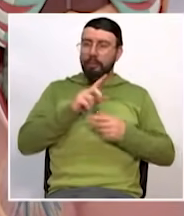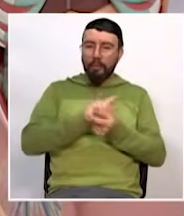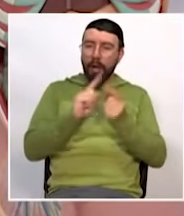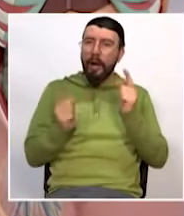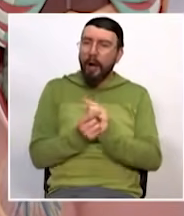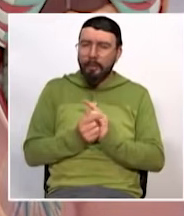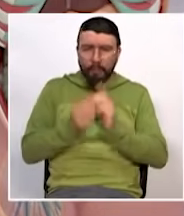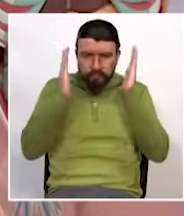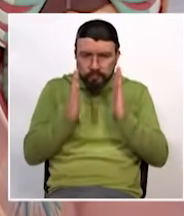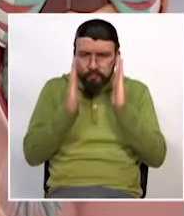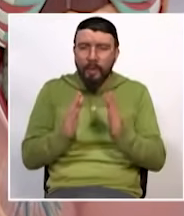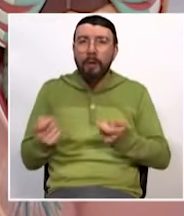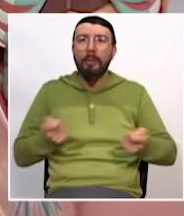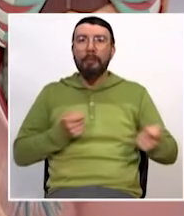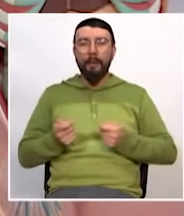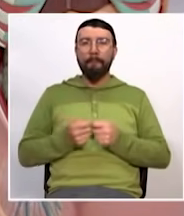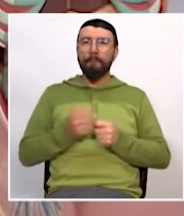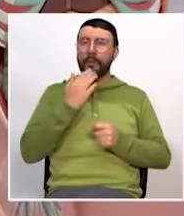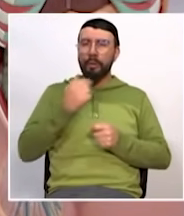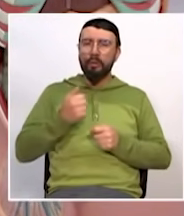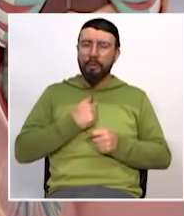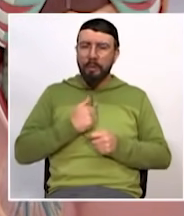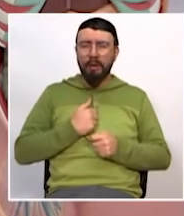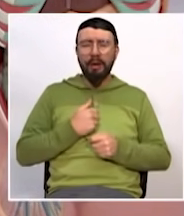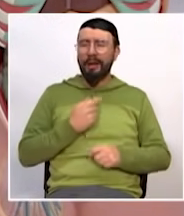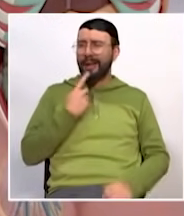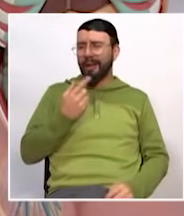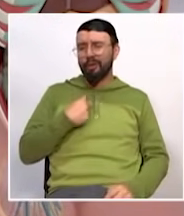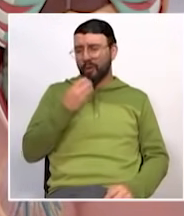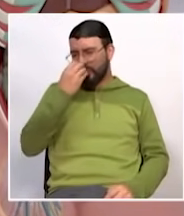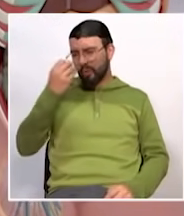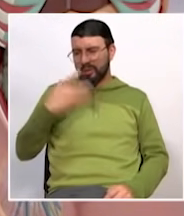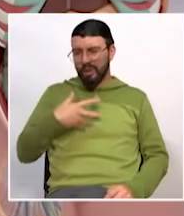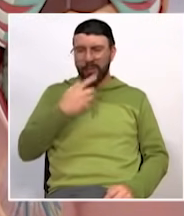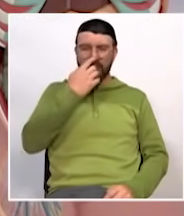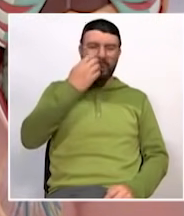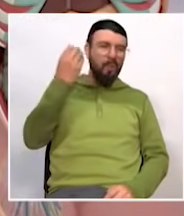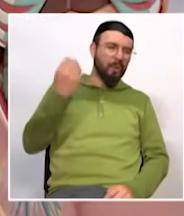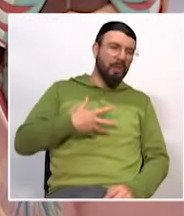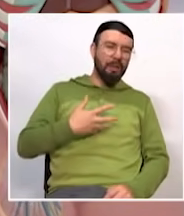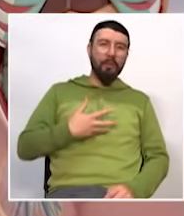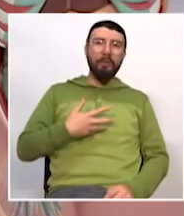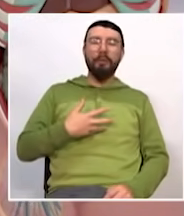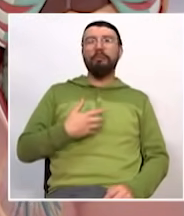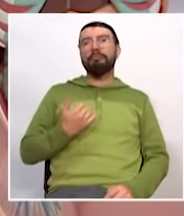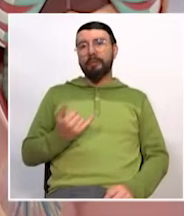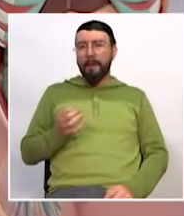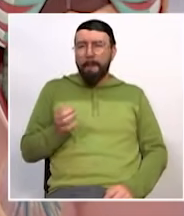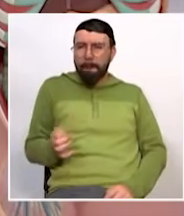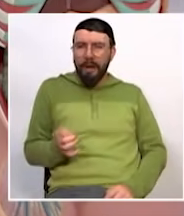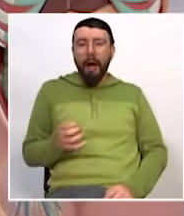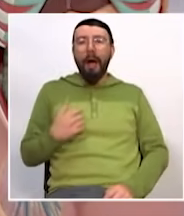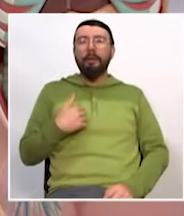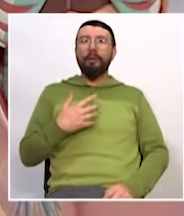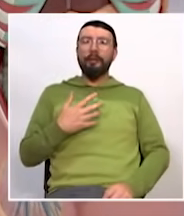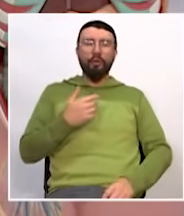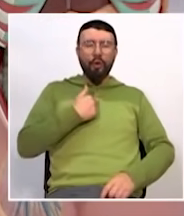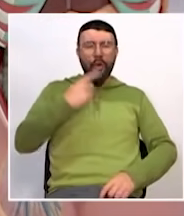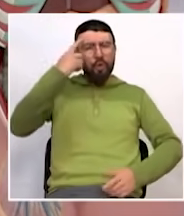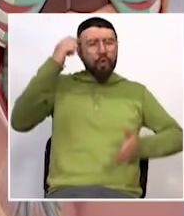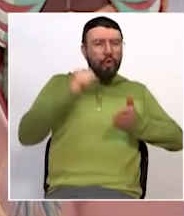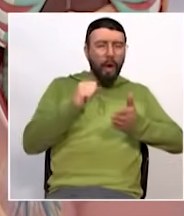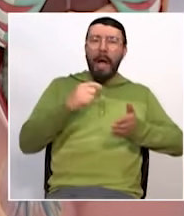esté sintiendo si yo por romeo que esté moviendo el yo no sirvo para nada esto no interrumpe yo soy un tonto esto lo